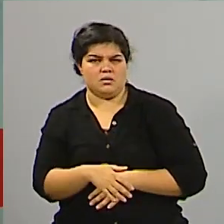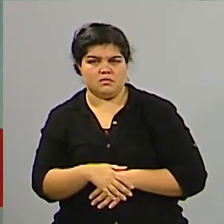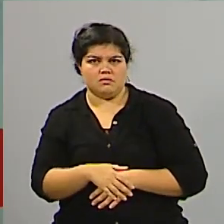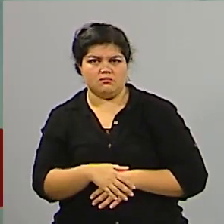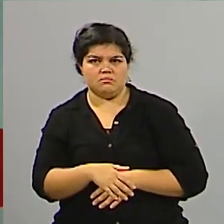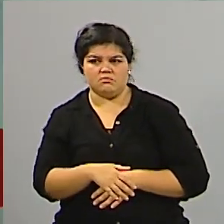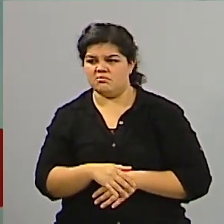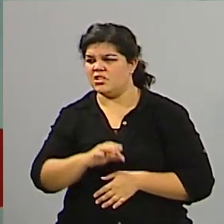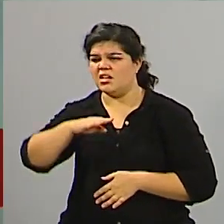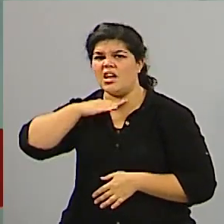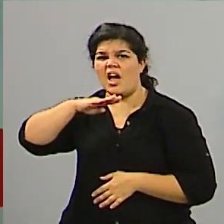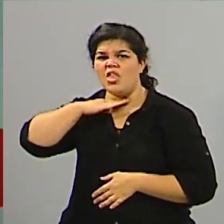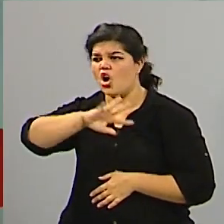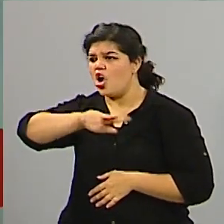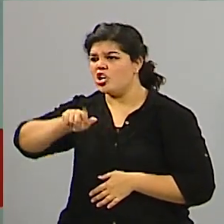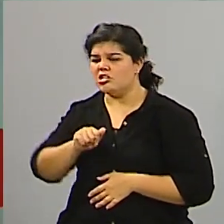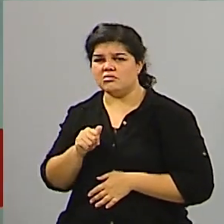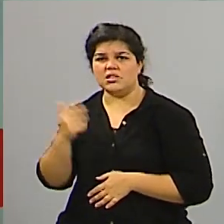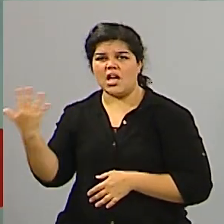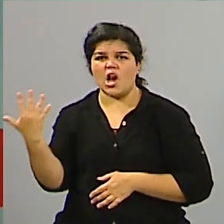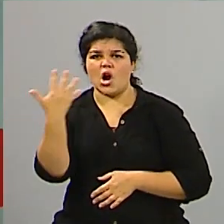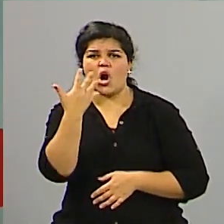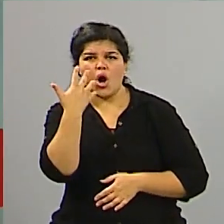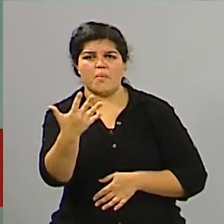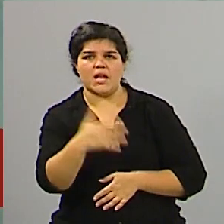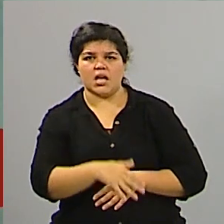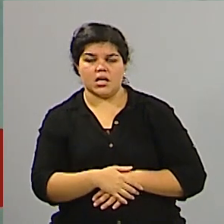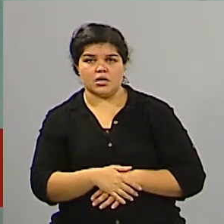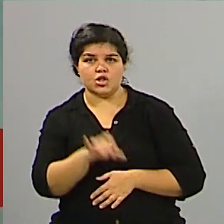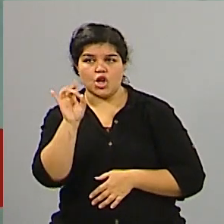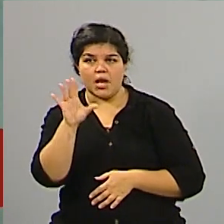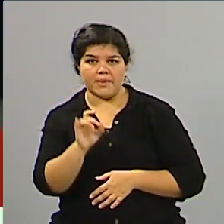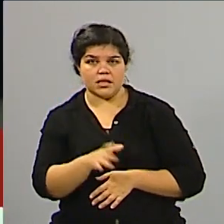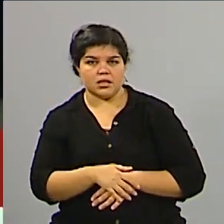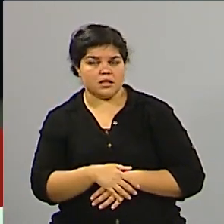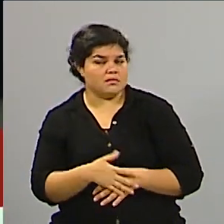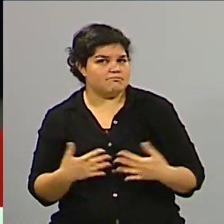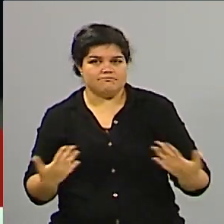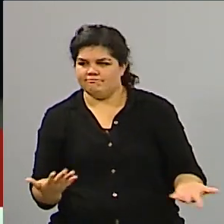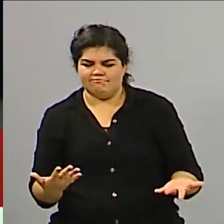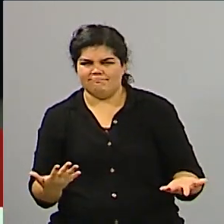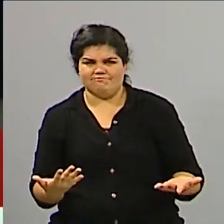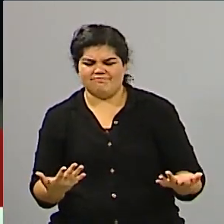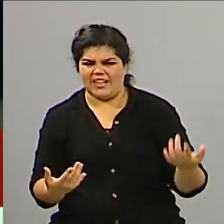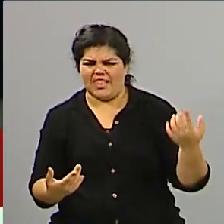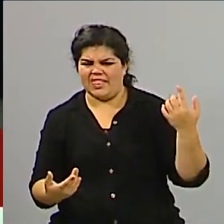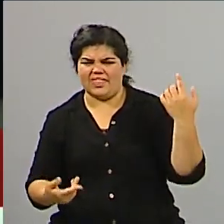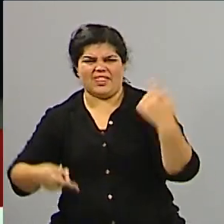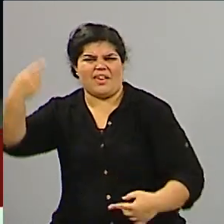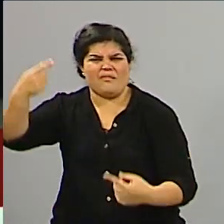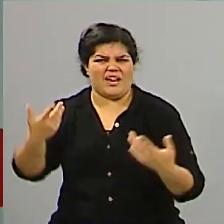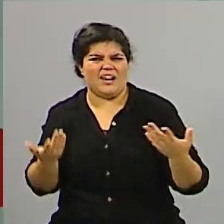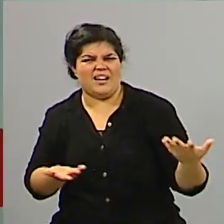una desventaja. Entonces, la idea es acompañar la educación con los comedores escolares, sobre todo en la primera